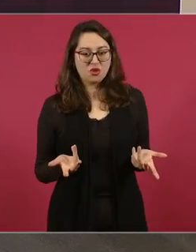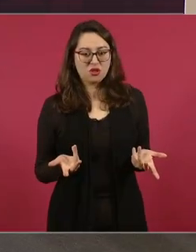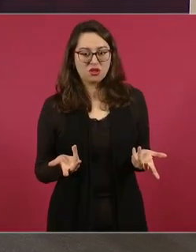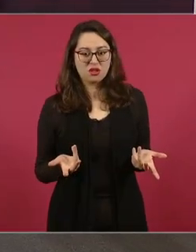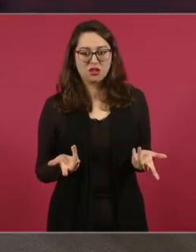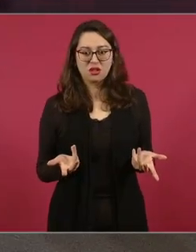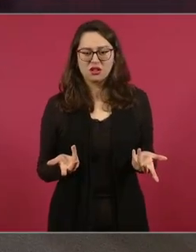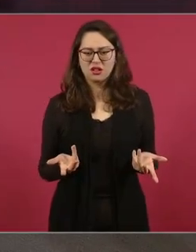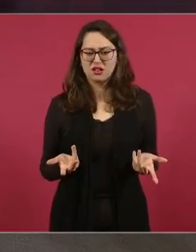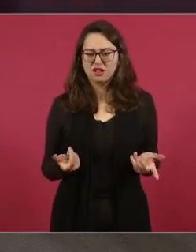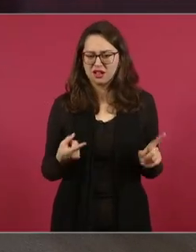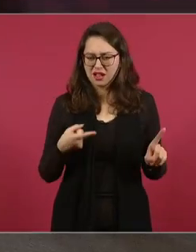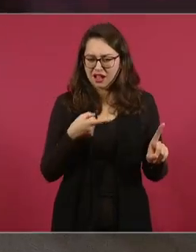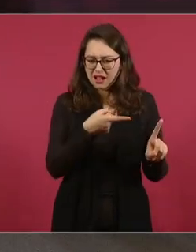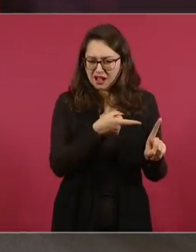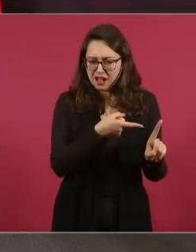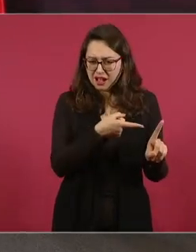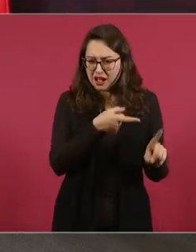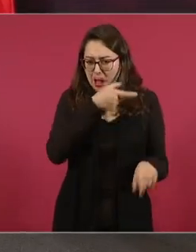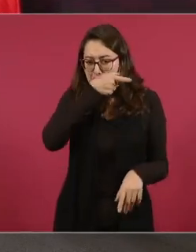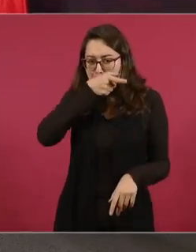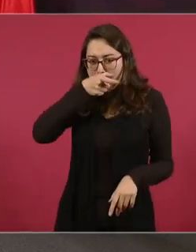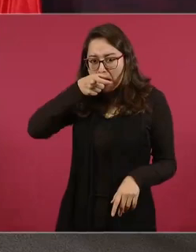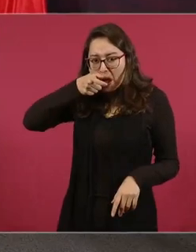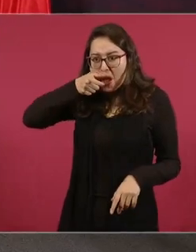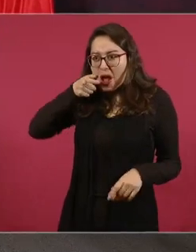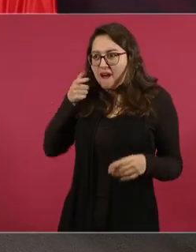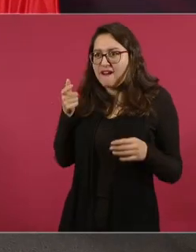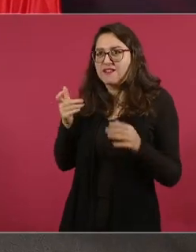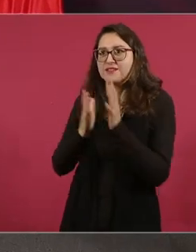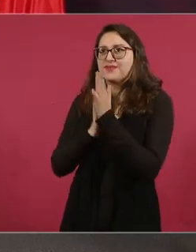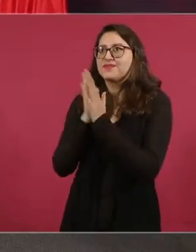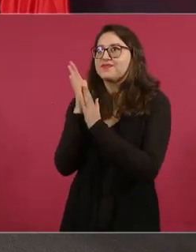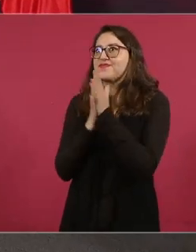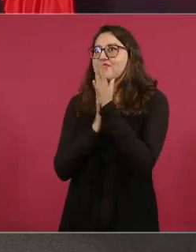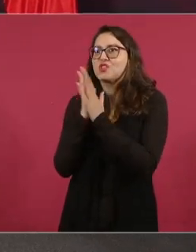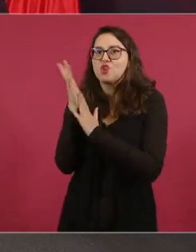Rosicel una ambiciosa vulgar que estuviese pensando